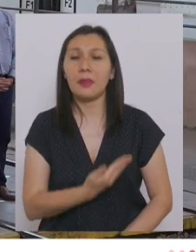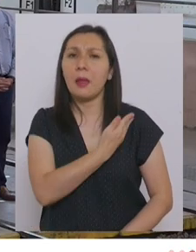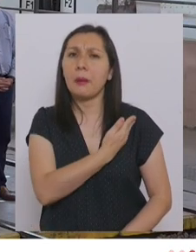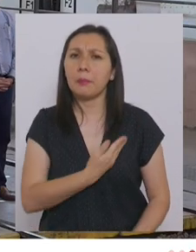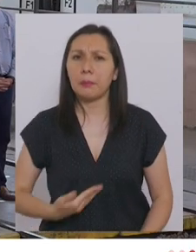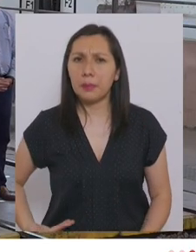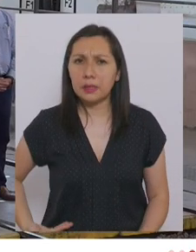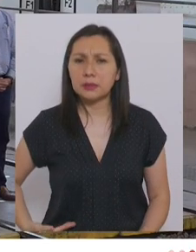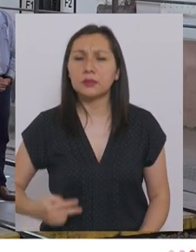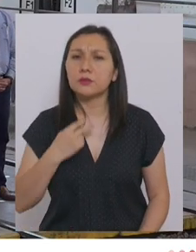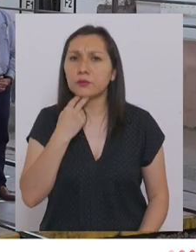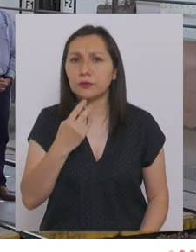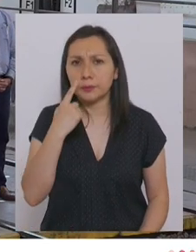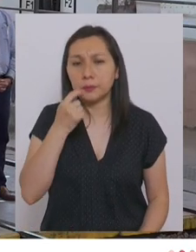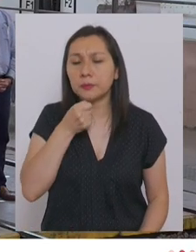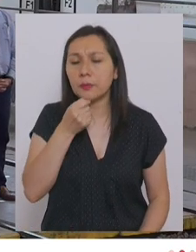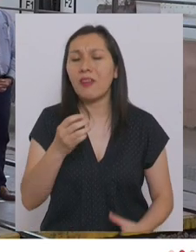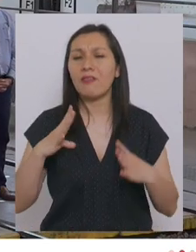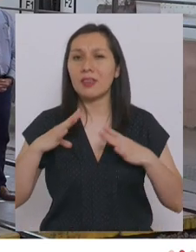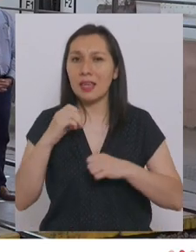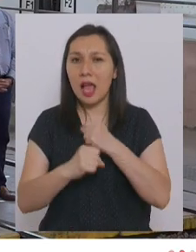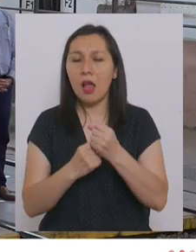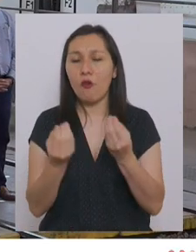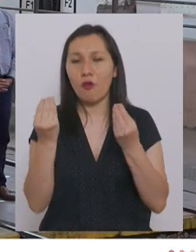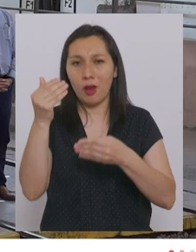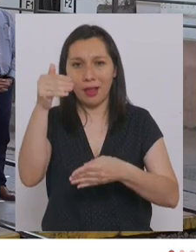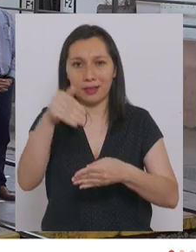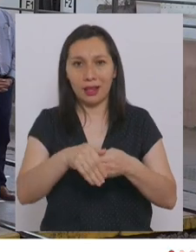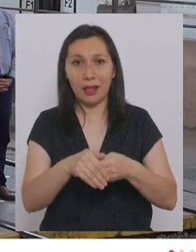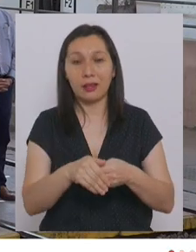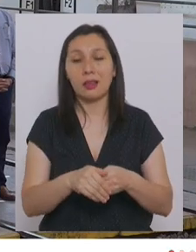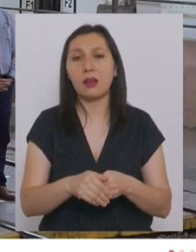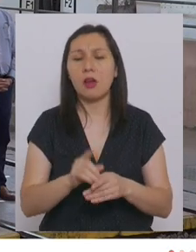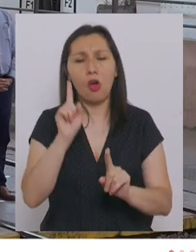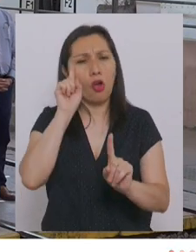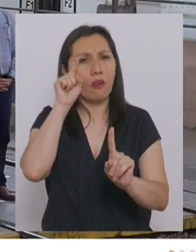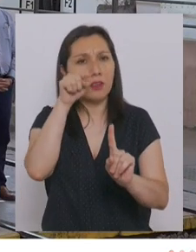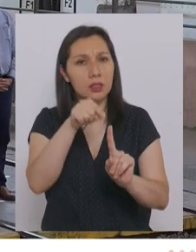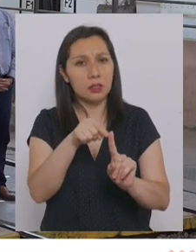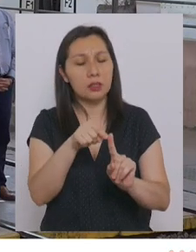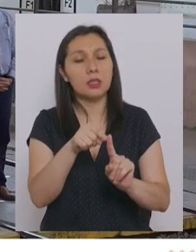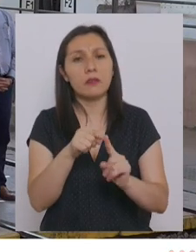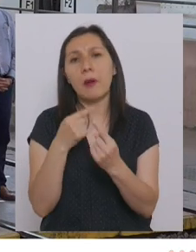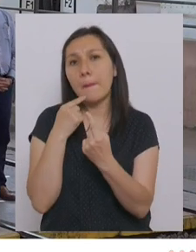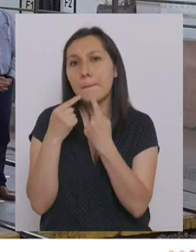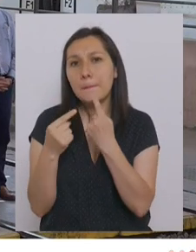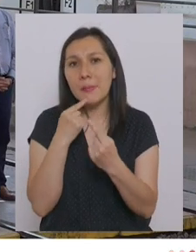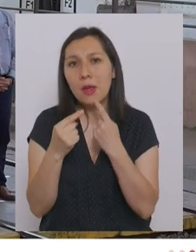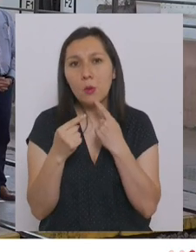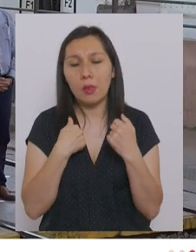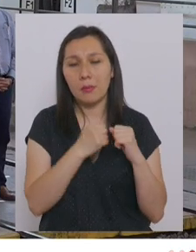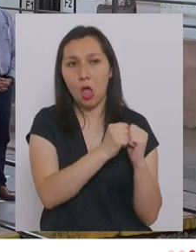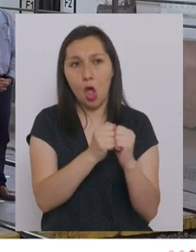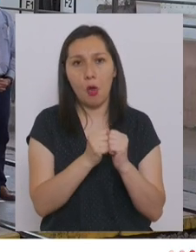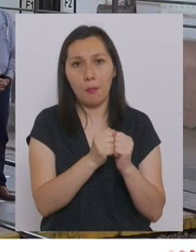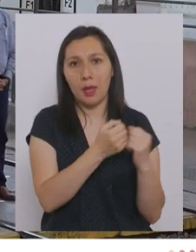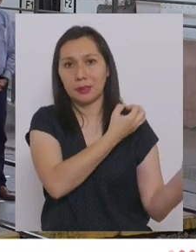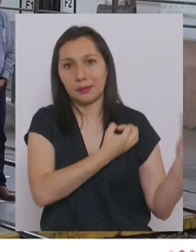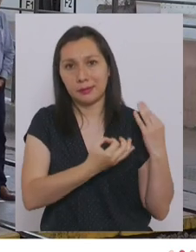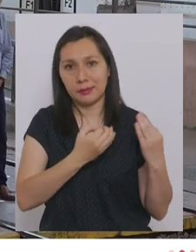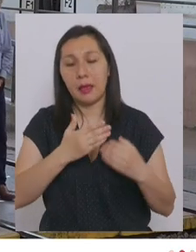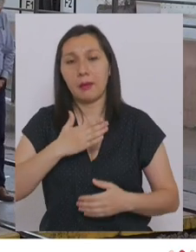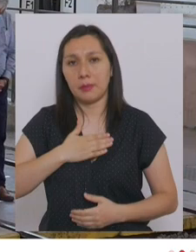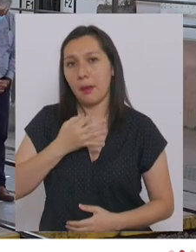Presidente, feliz año, buenas tardes. Tengo la misión de hacer consultas de mis colegas y